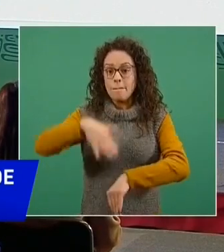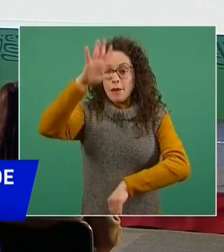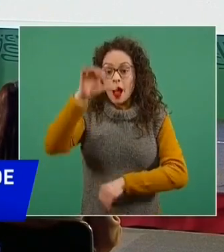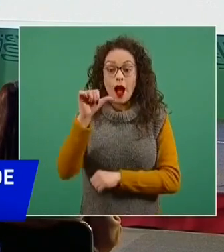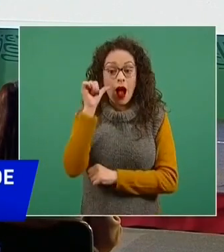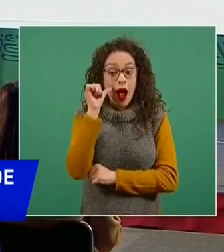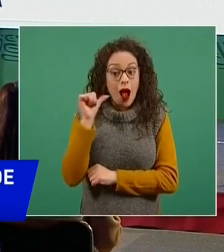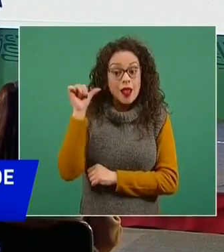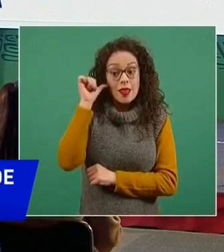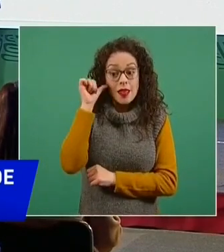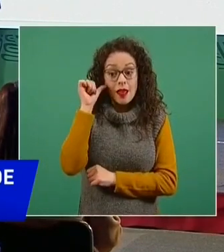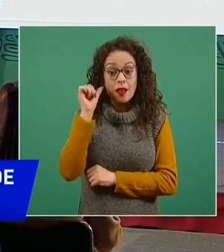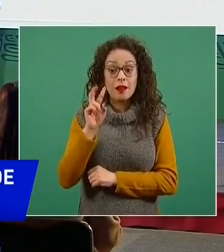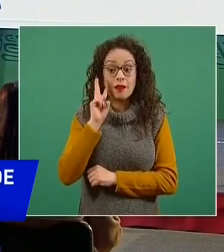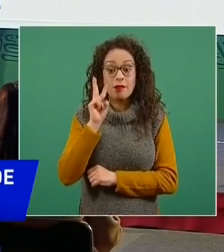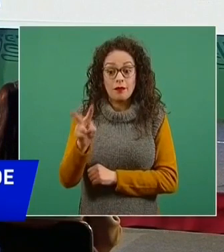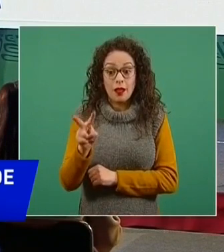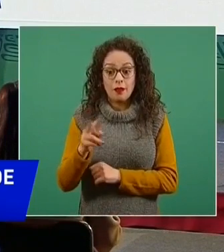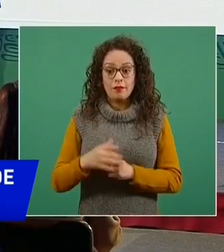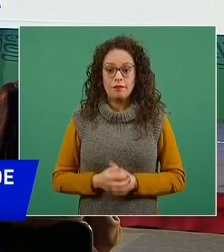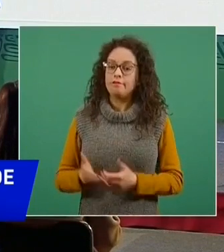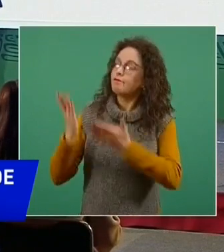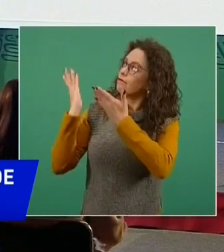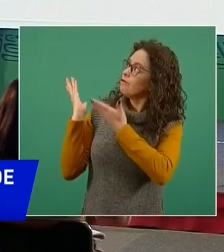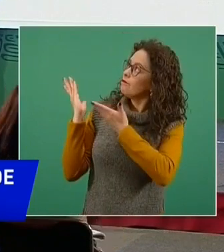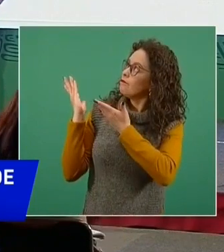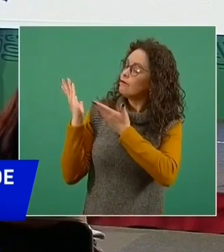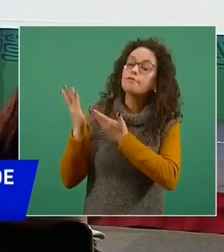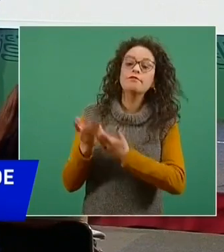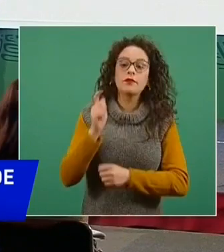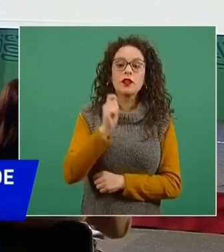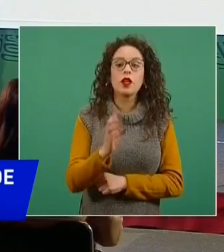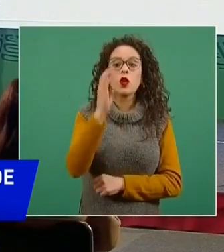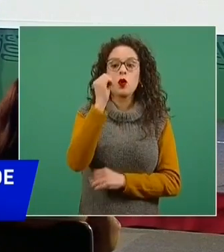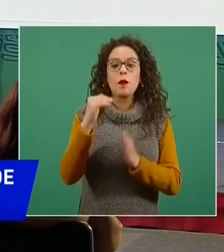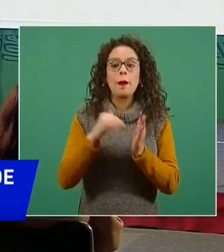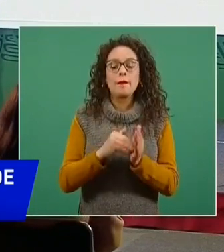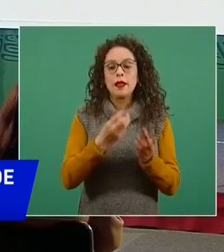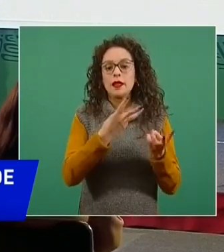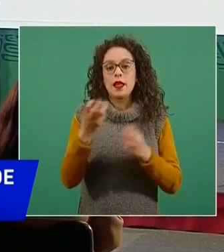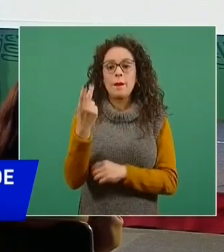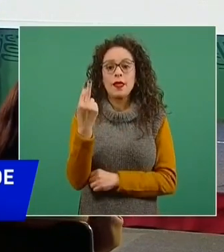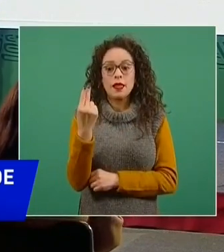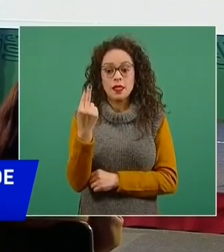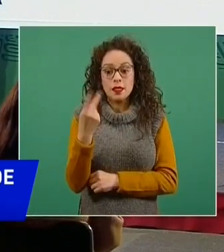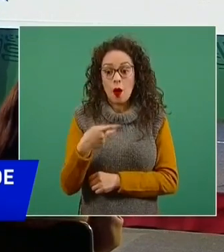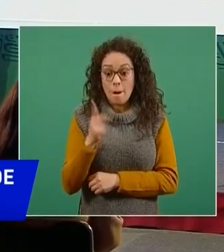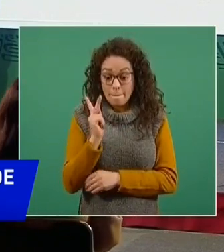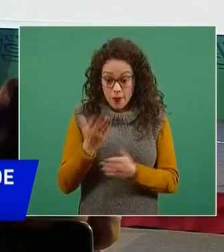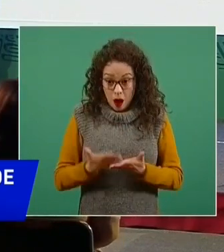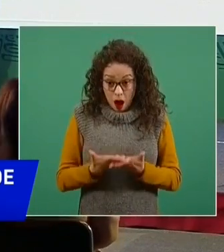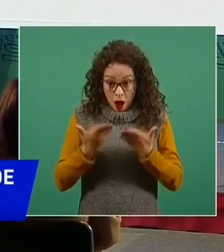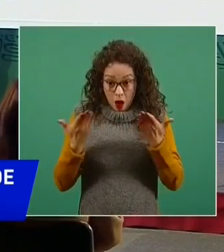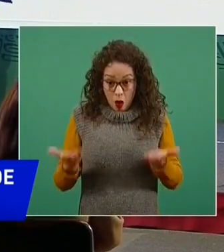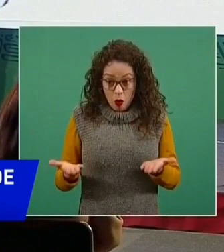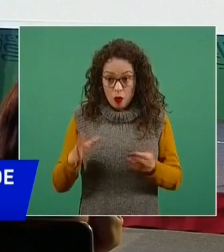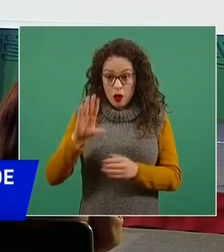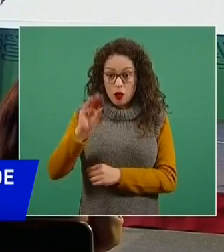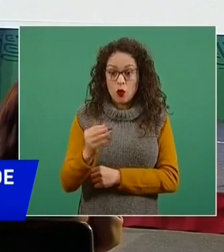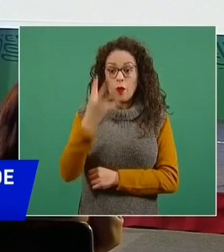y tuvimos esta aplicación de 9.325, pero hoy